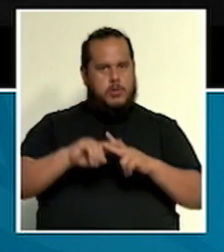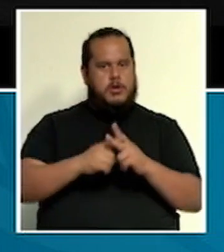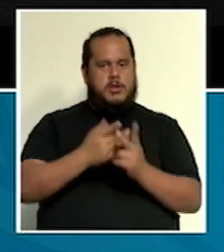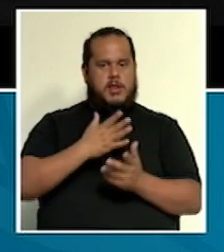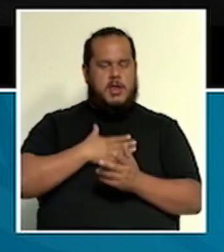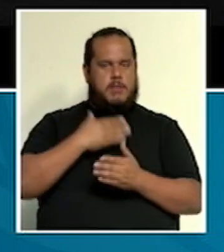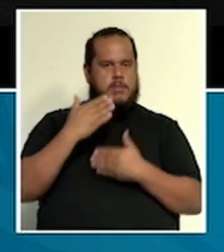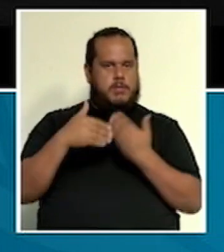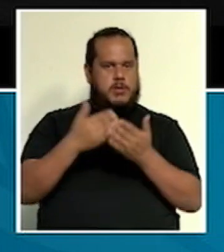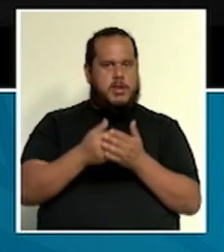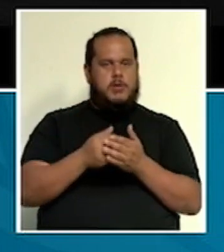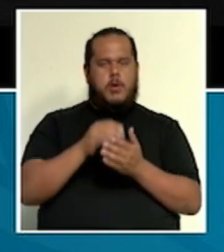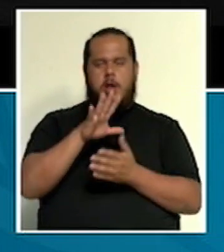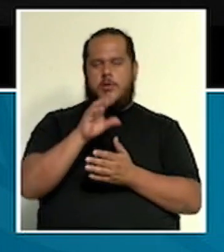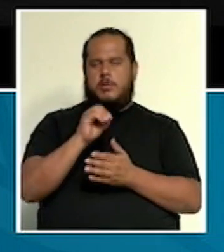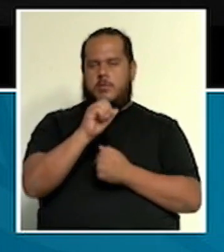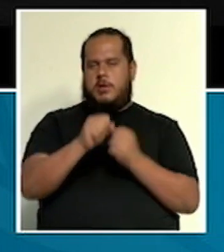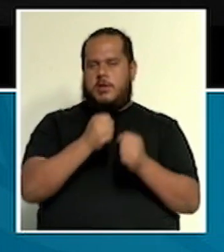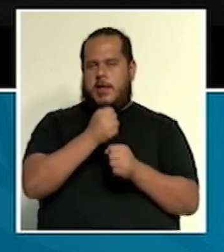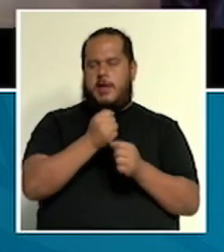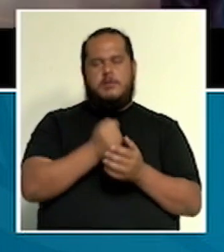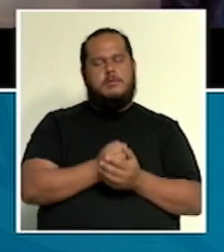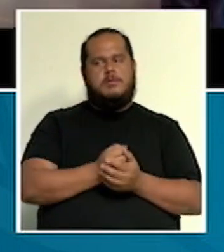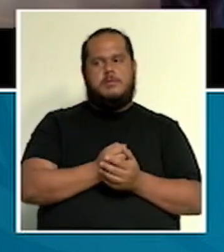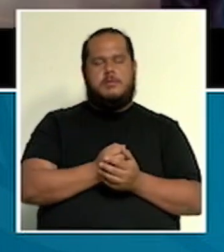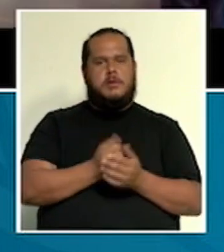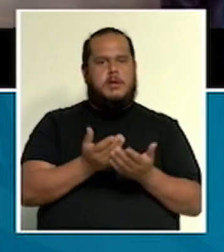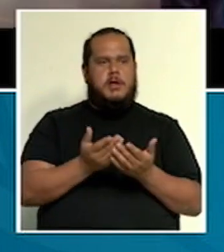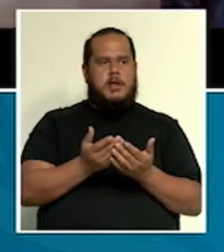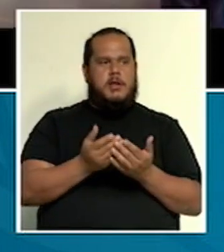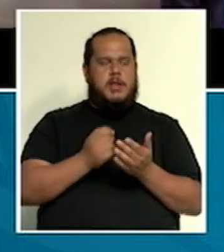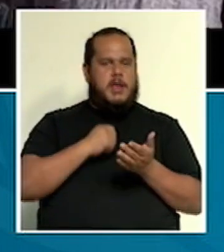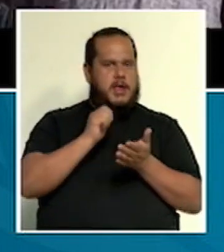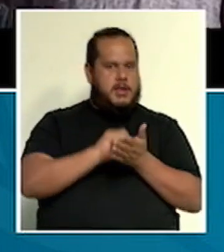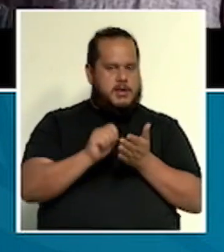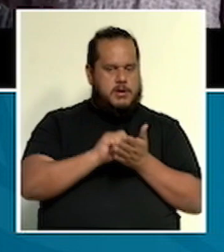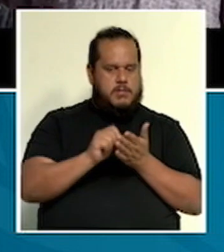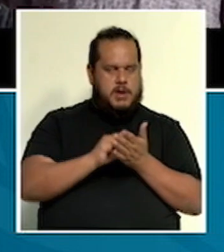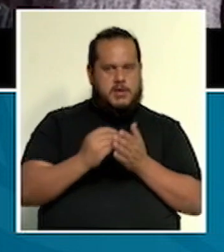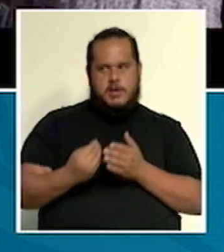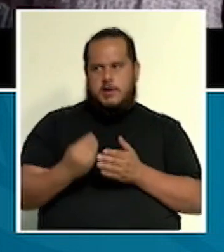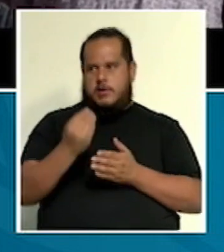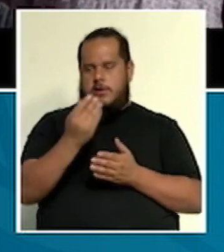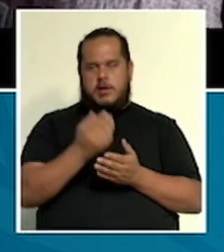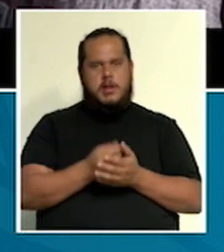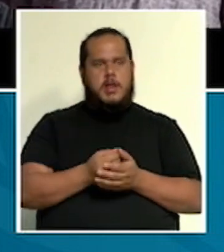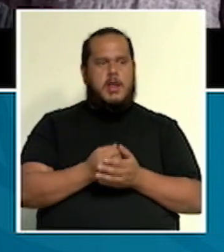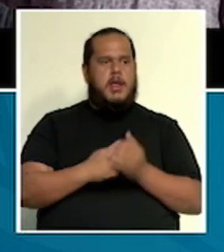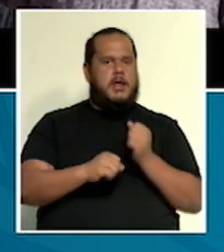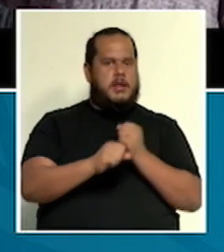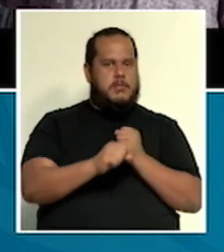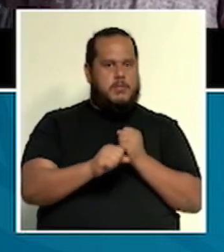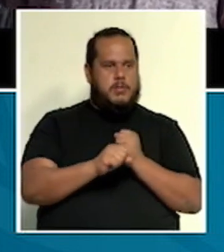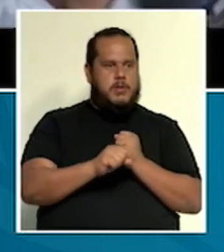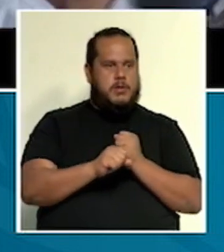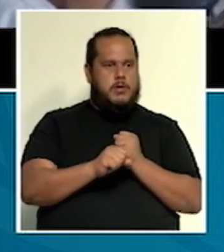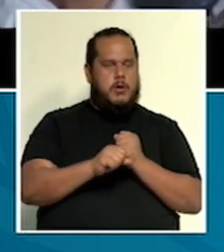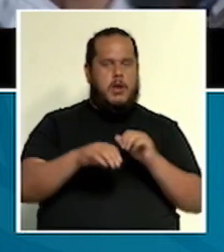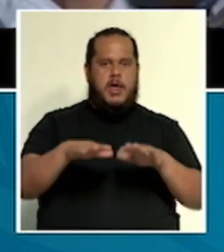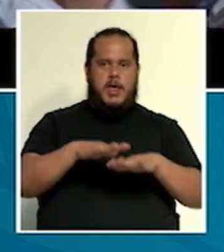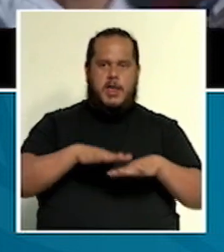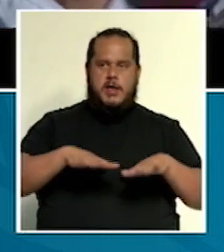proceso casi a los 50 años. A pesar de que escribía desde la adolescencia y que se me publicó en espacios